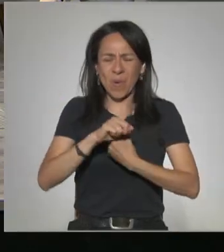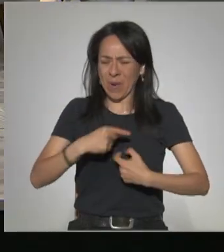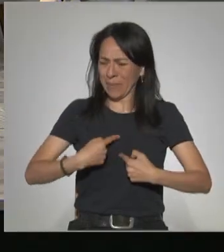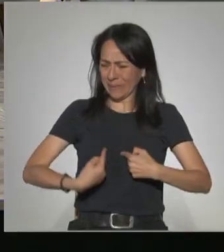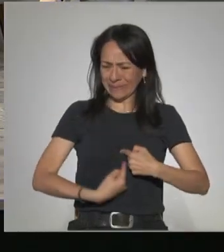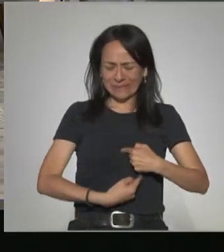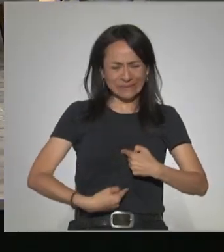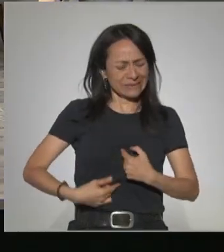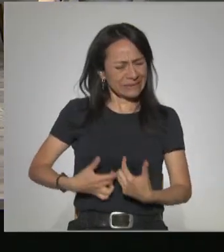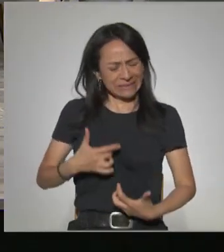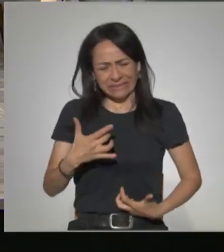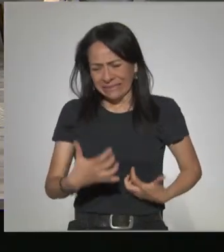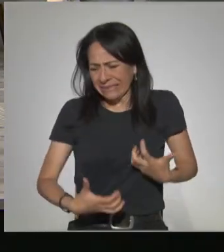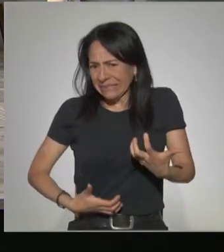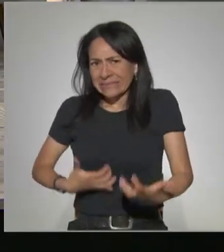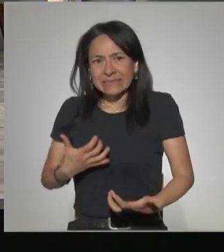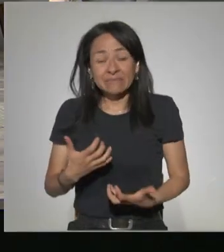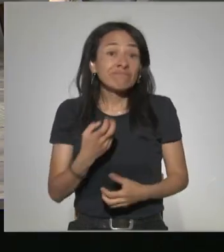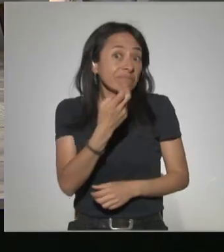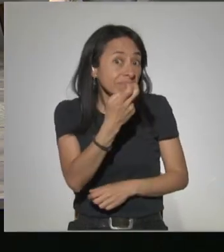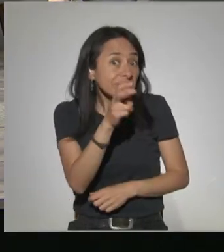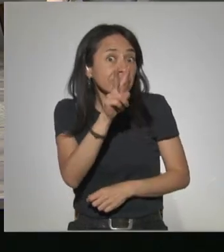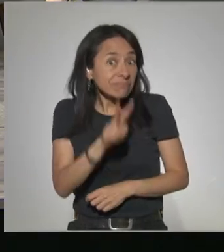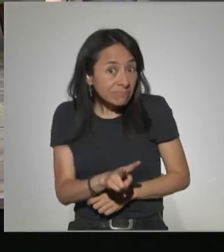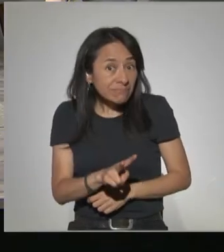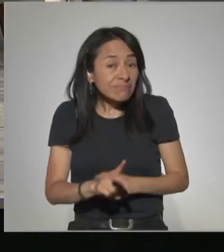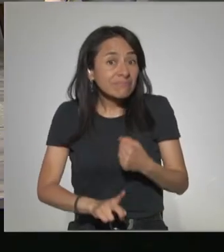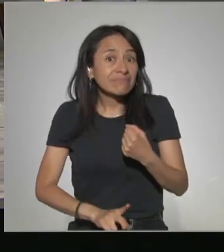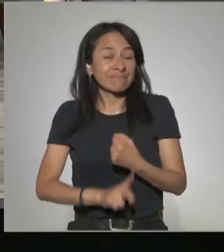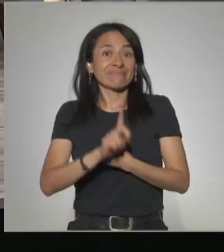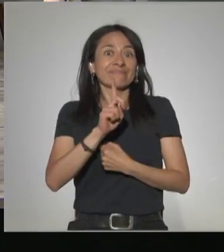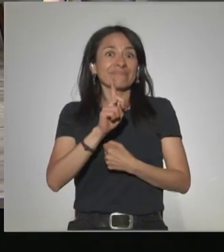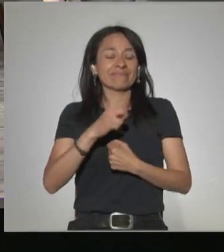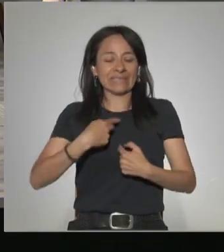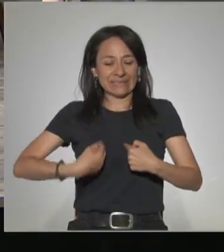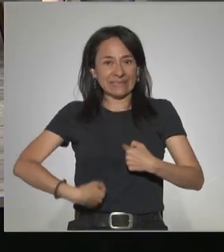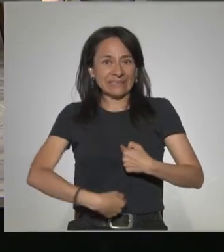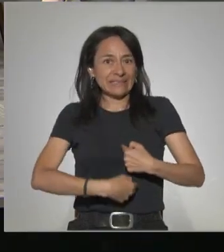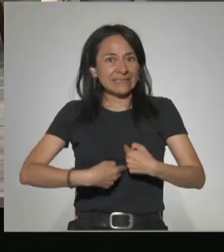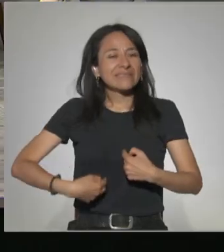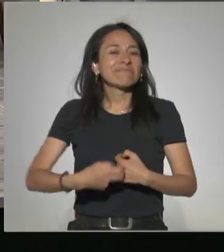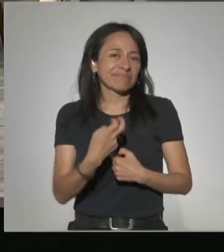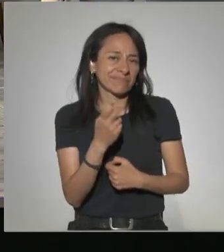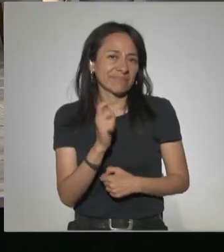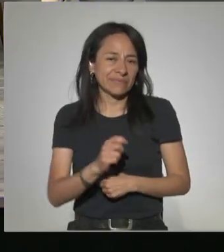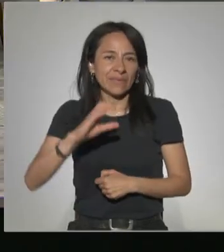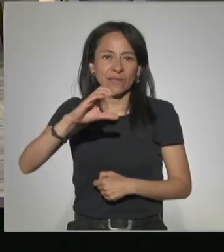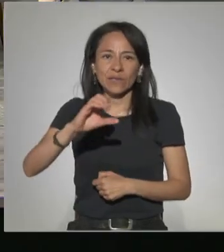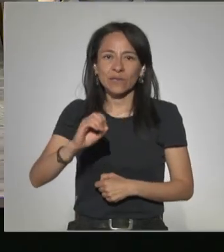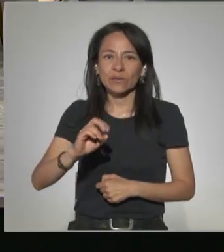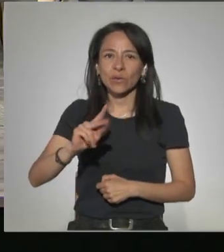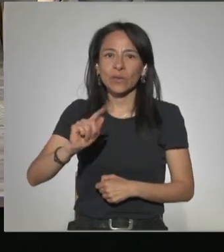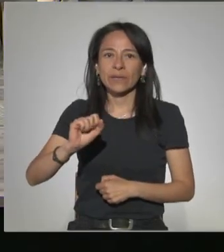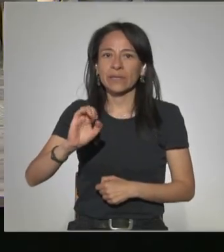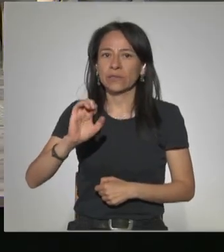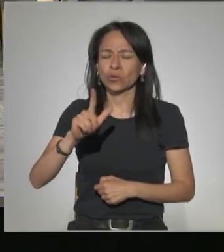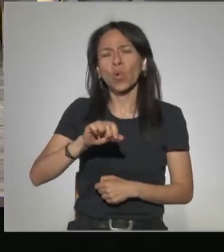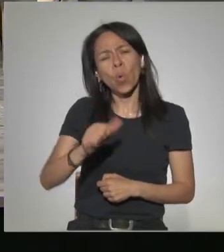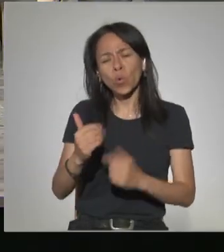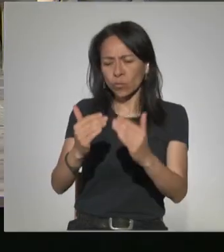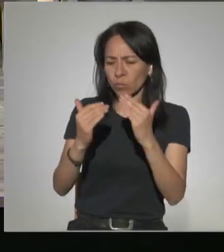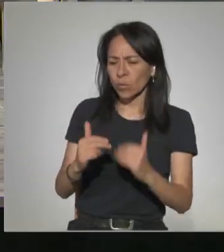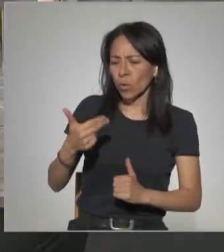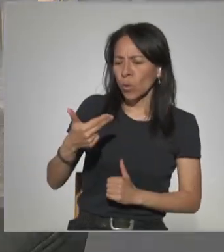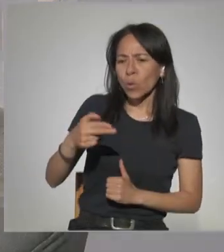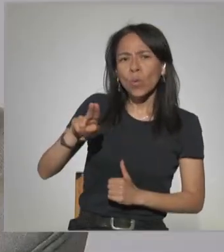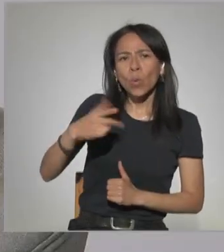también es uno de los grandes problemas que sufre, bueno, tener el cortisol, ¿no? Y luego nos dice Hugo, lo más curioso es